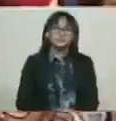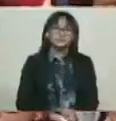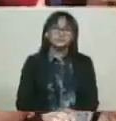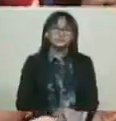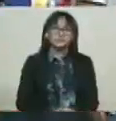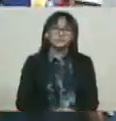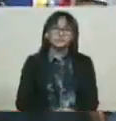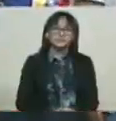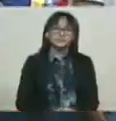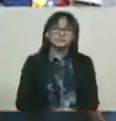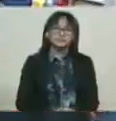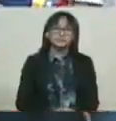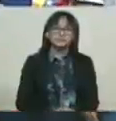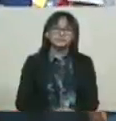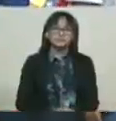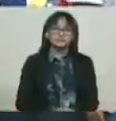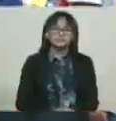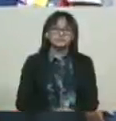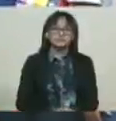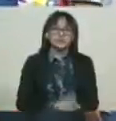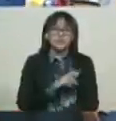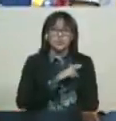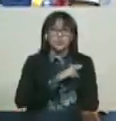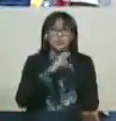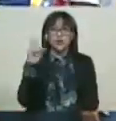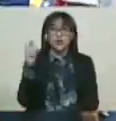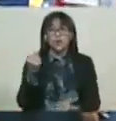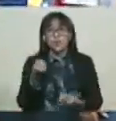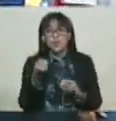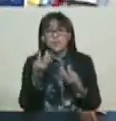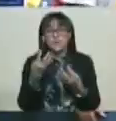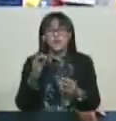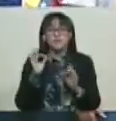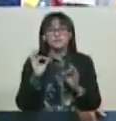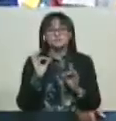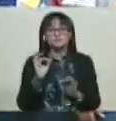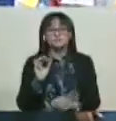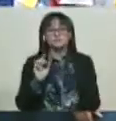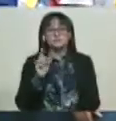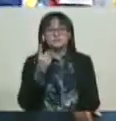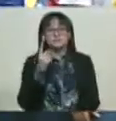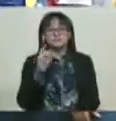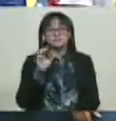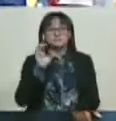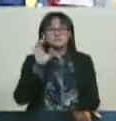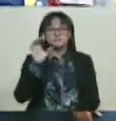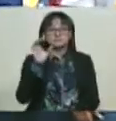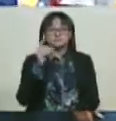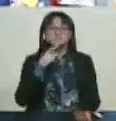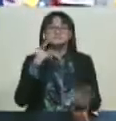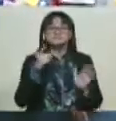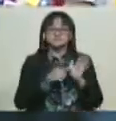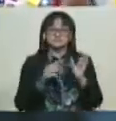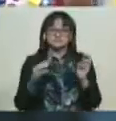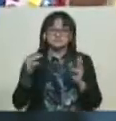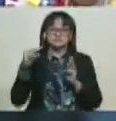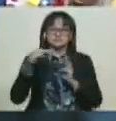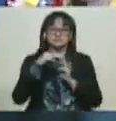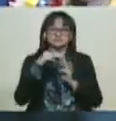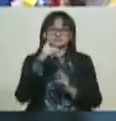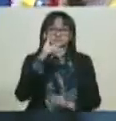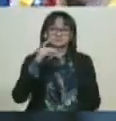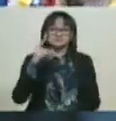hemos llegado a la cifra récord primer estado del país que cumple la meta